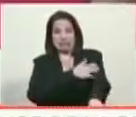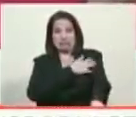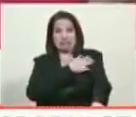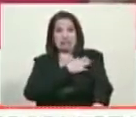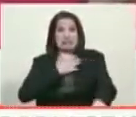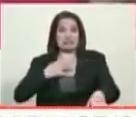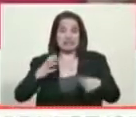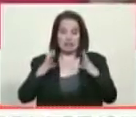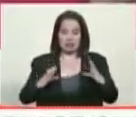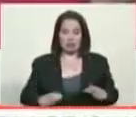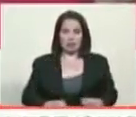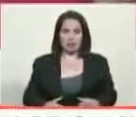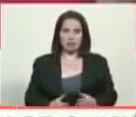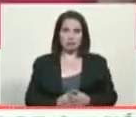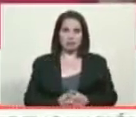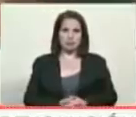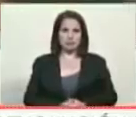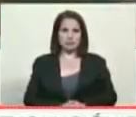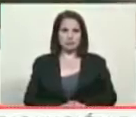piquiña en el cuerpo,